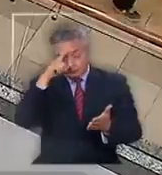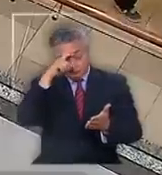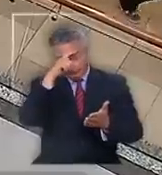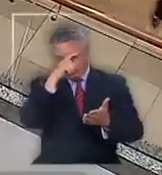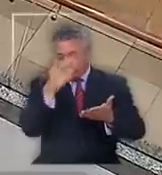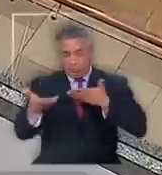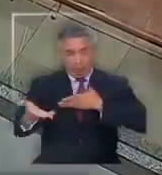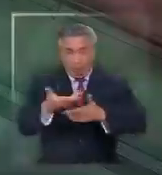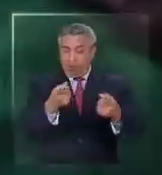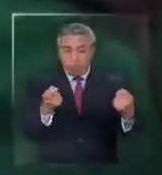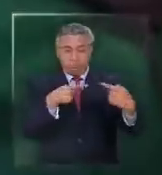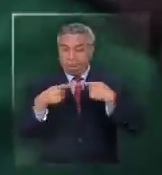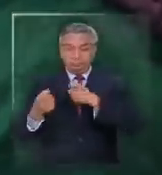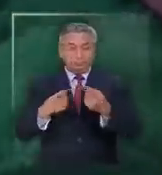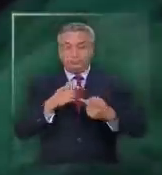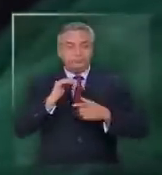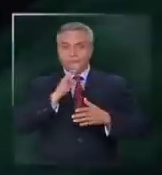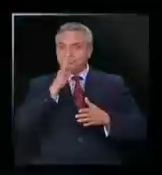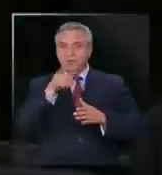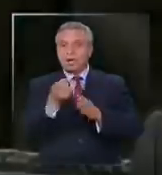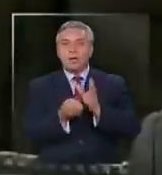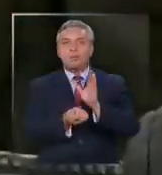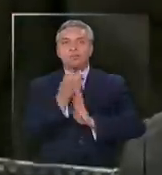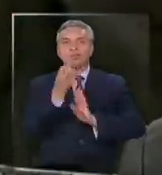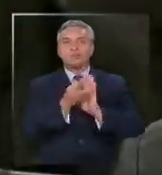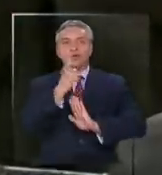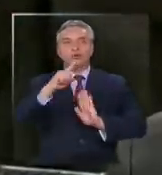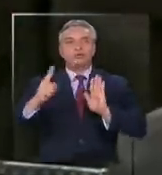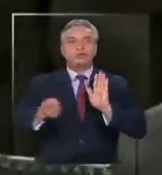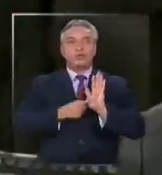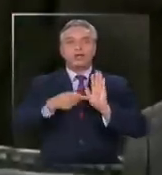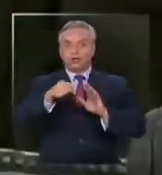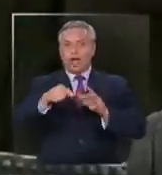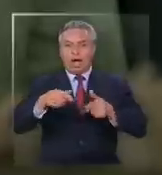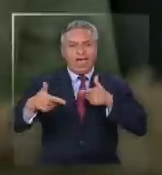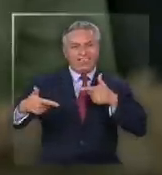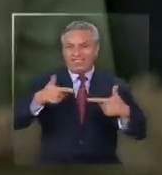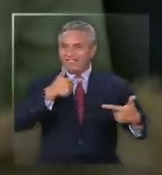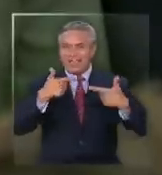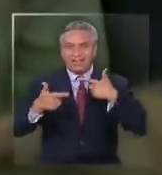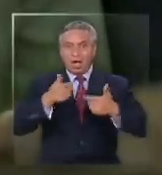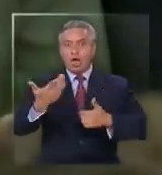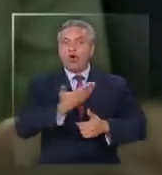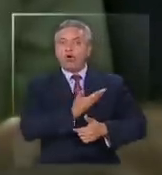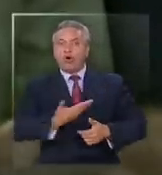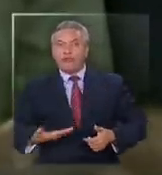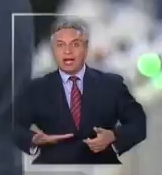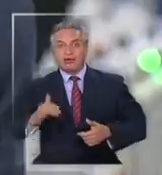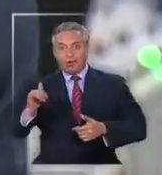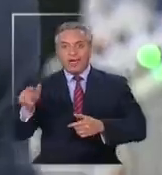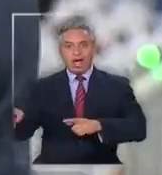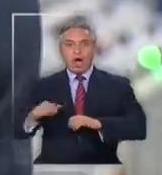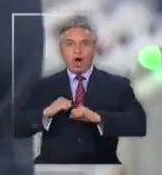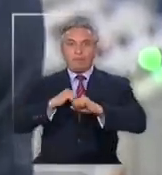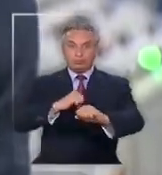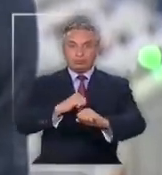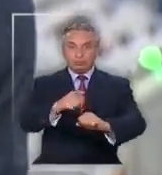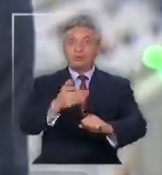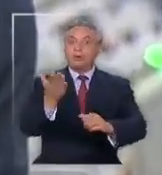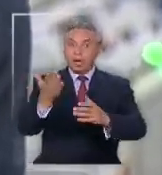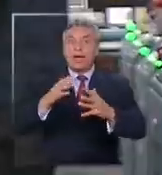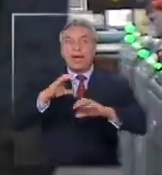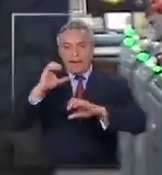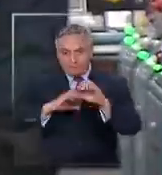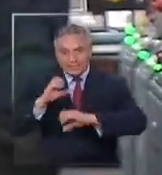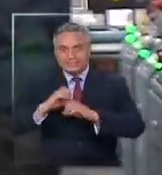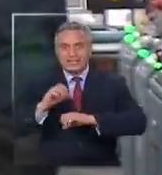tan compleja? La modernización tributaria se tomó el debate, enfrenta al gobierno y a la oposición. En medio, las empresas,